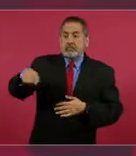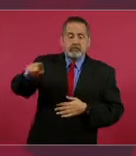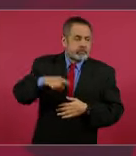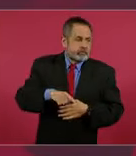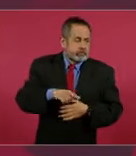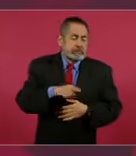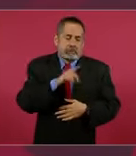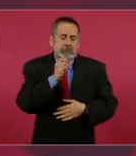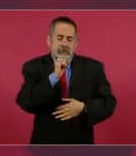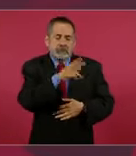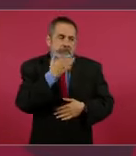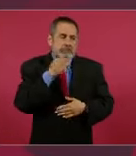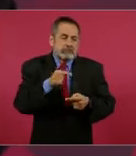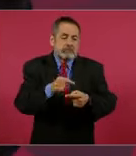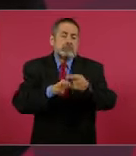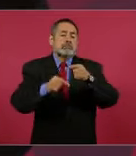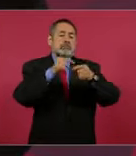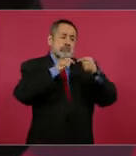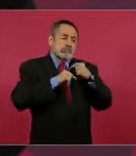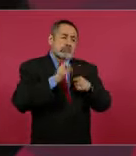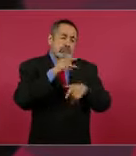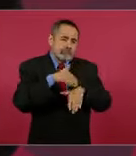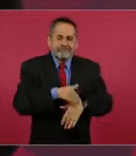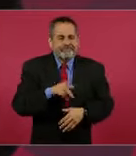que haya retrocesos.